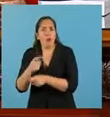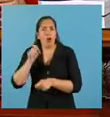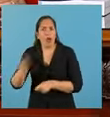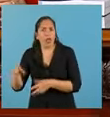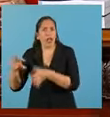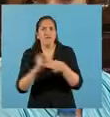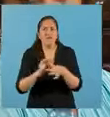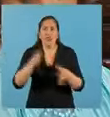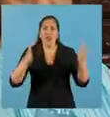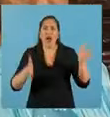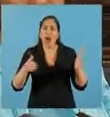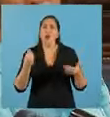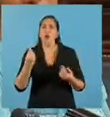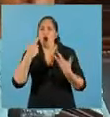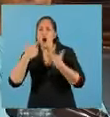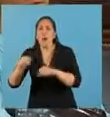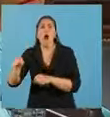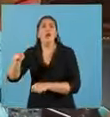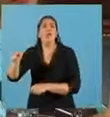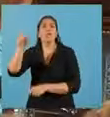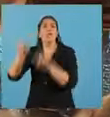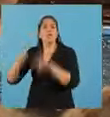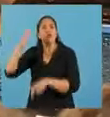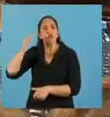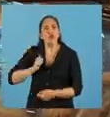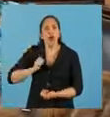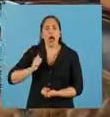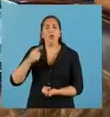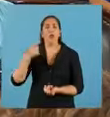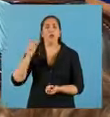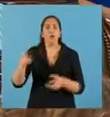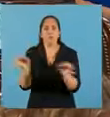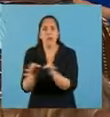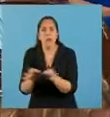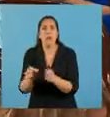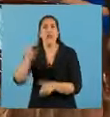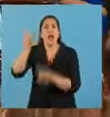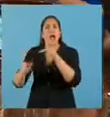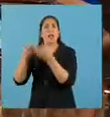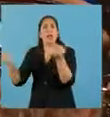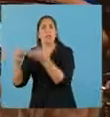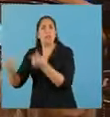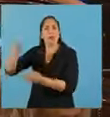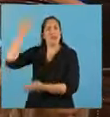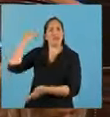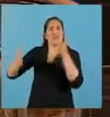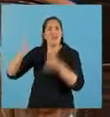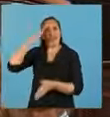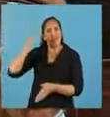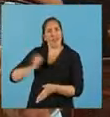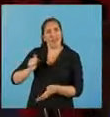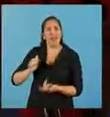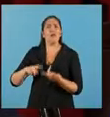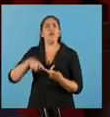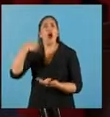como la identificación de los soldados de Malvinas, la búsqueda de desaparecidos de la dictadura y la colaboración